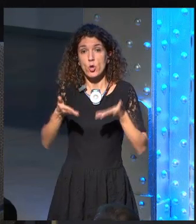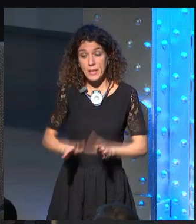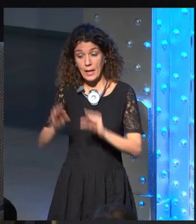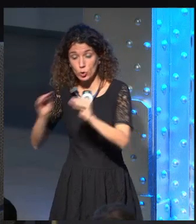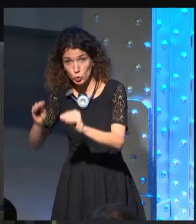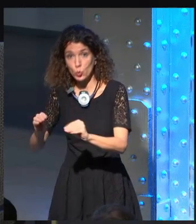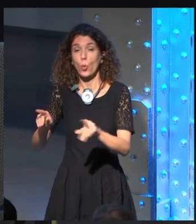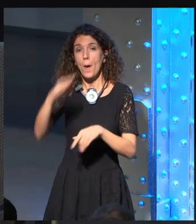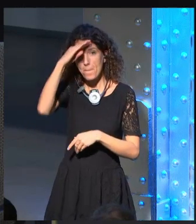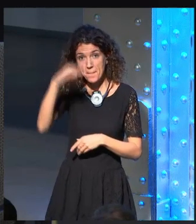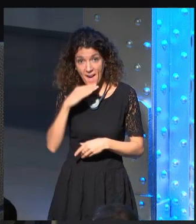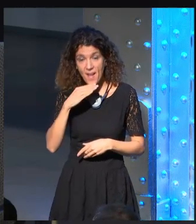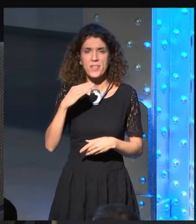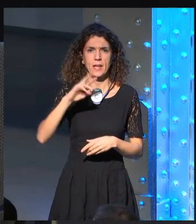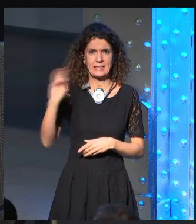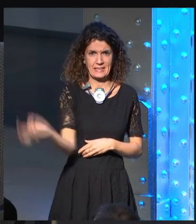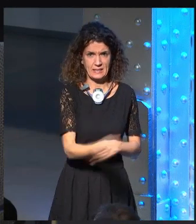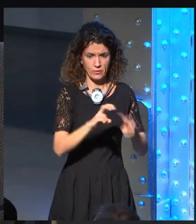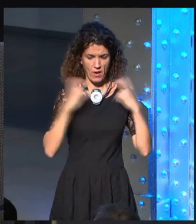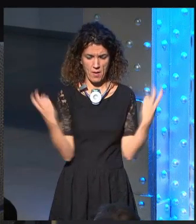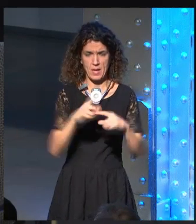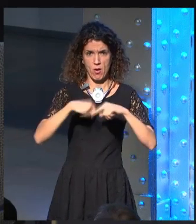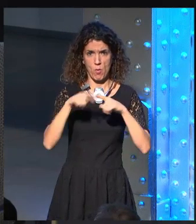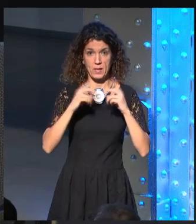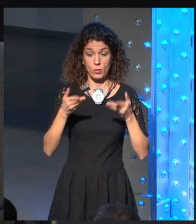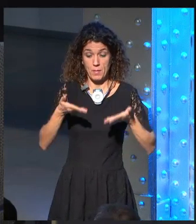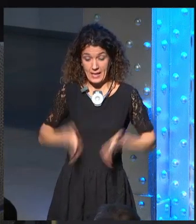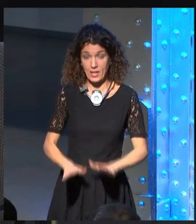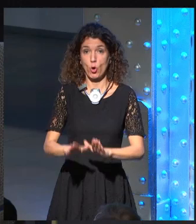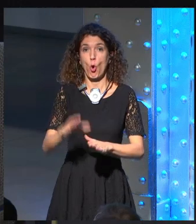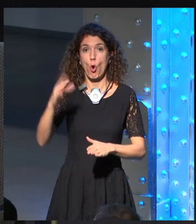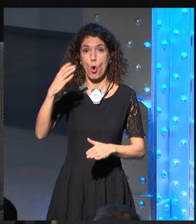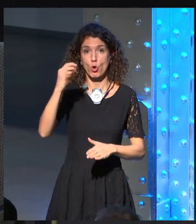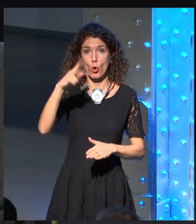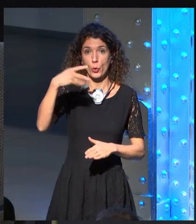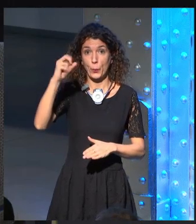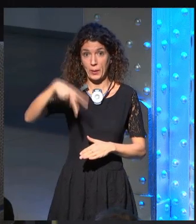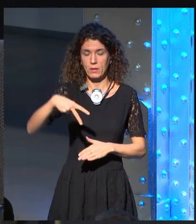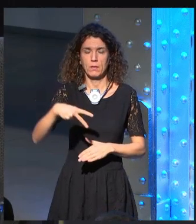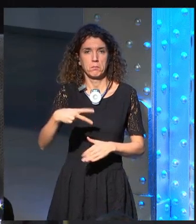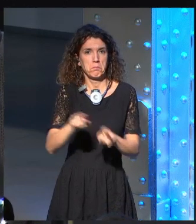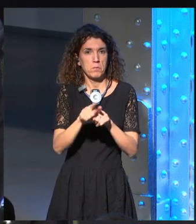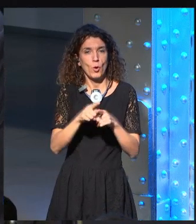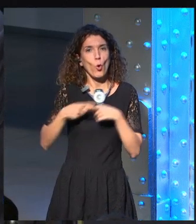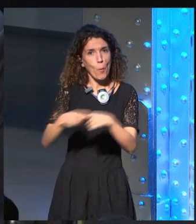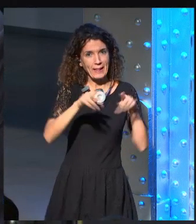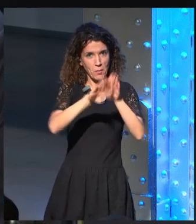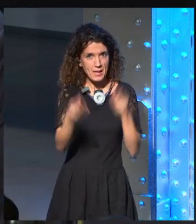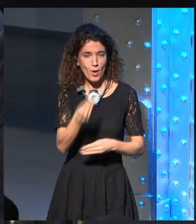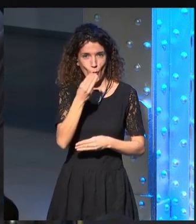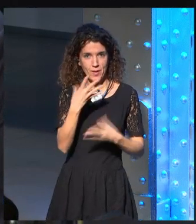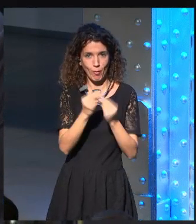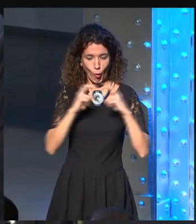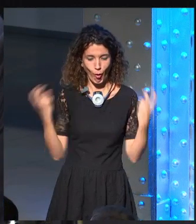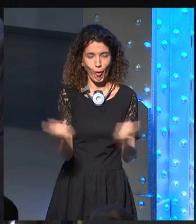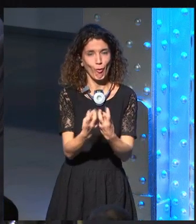hija Claudia, nuestro padre Richie y el hijo de Amiko, Corbin. Es algo sencillo lo de compartir mesa y comida con los